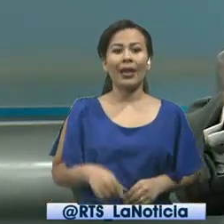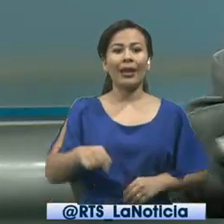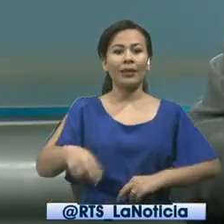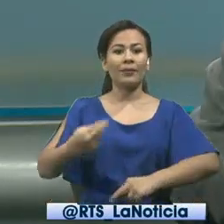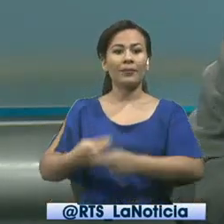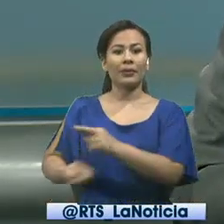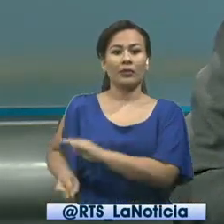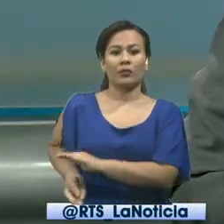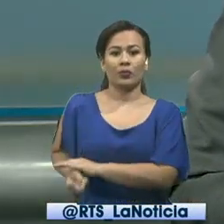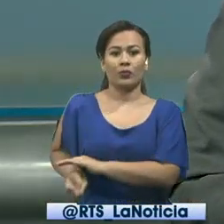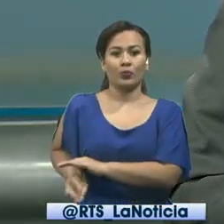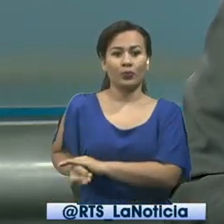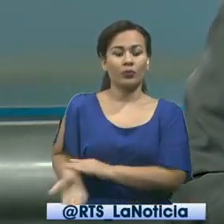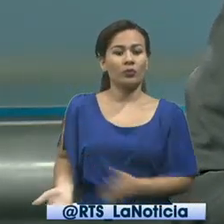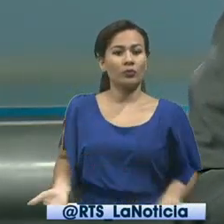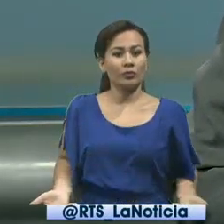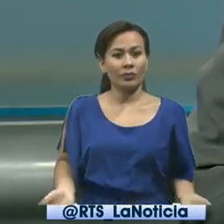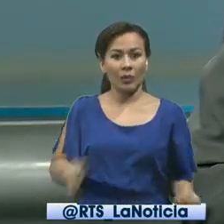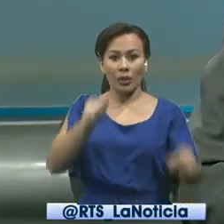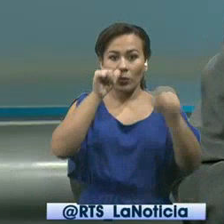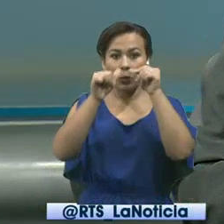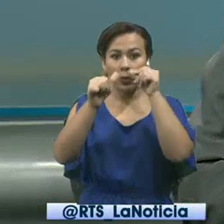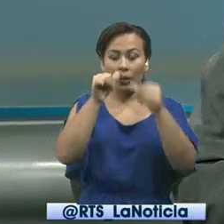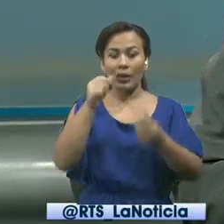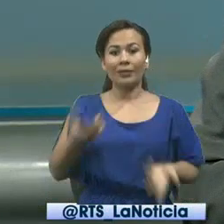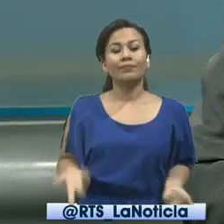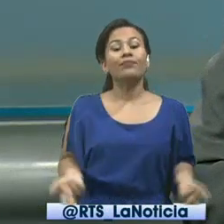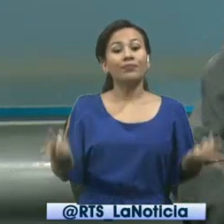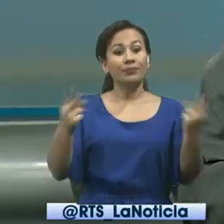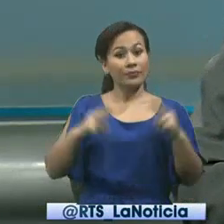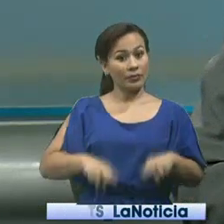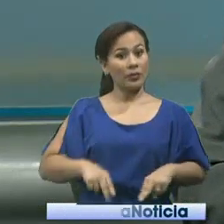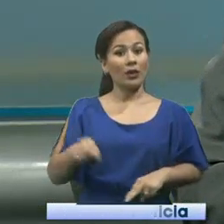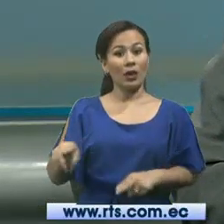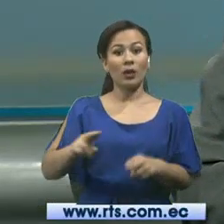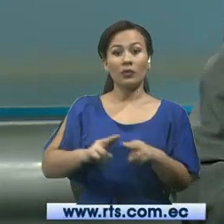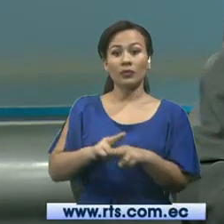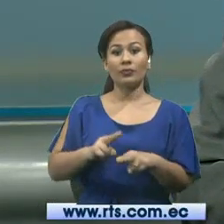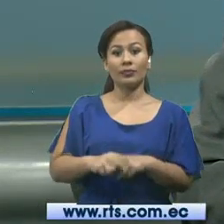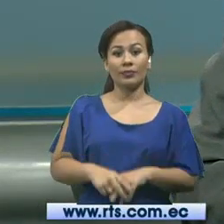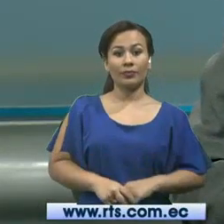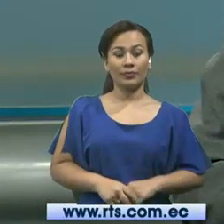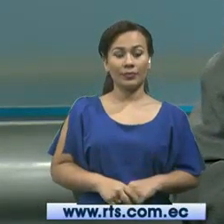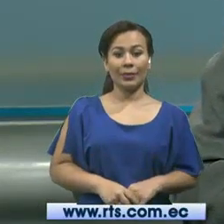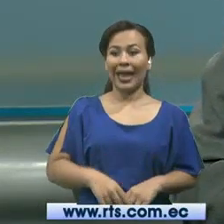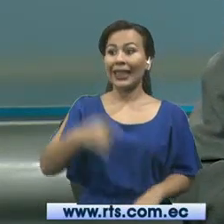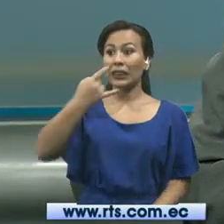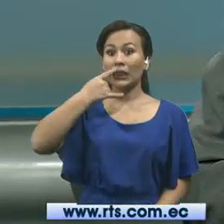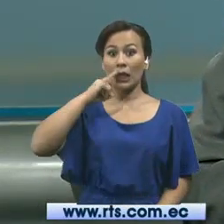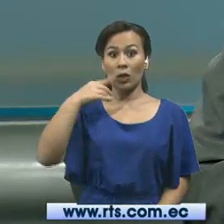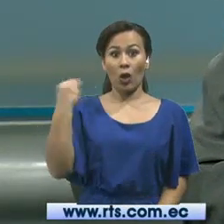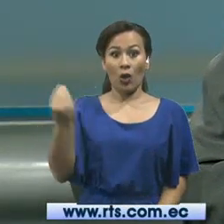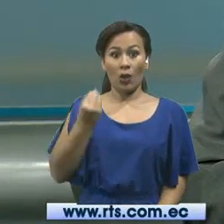expendedores de la droga y que inclusive utilizan a menores de edad.